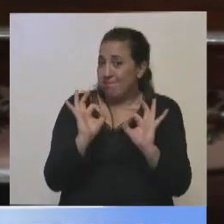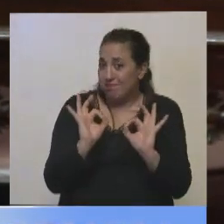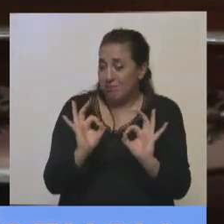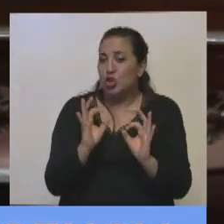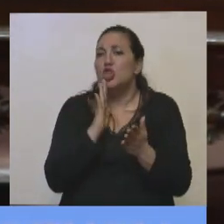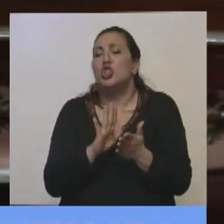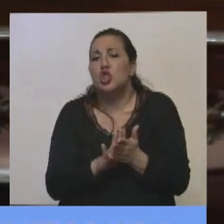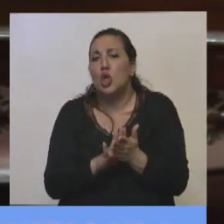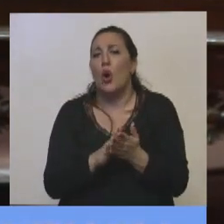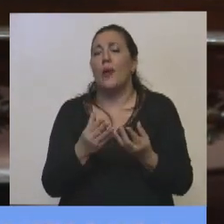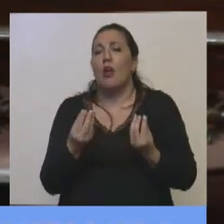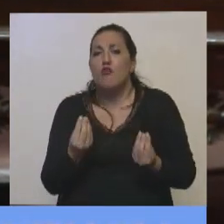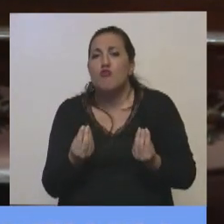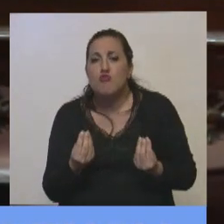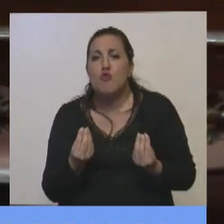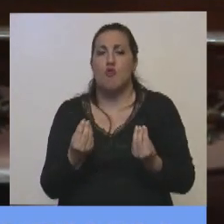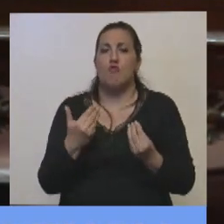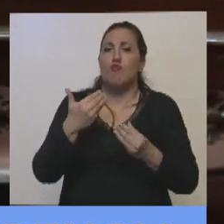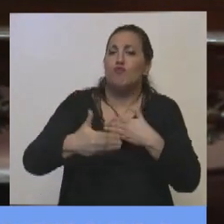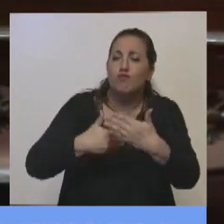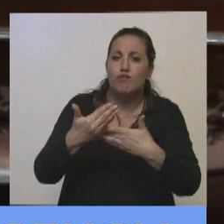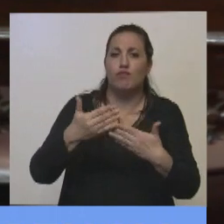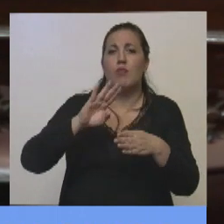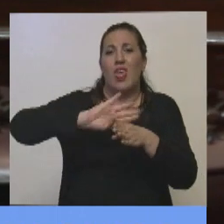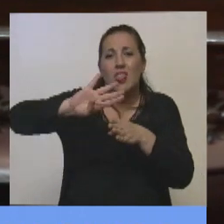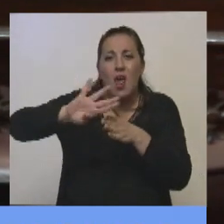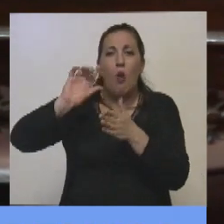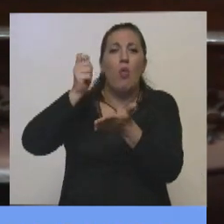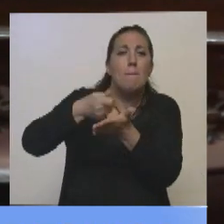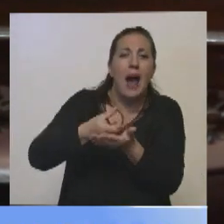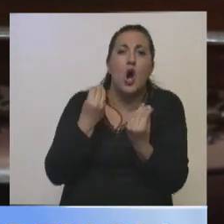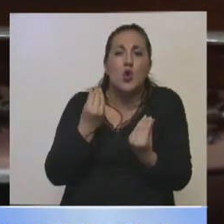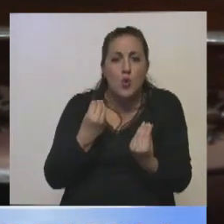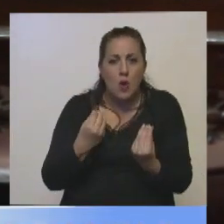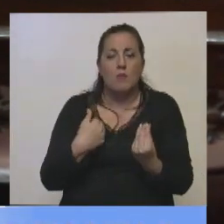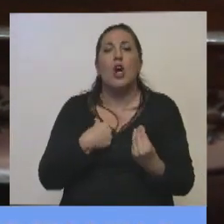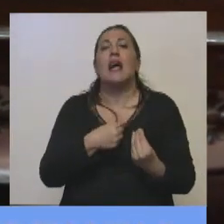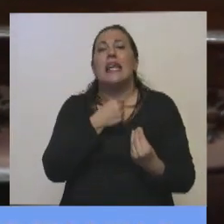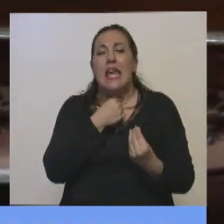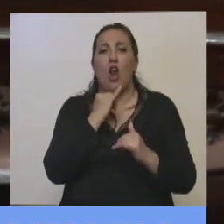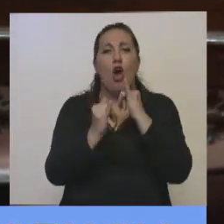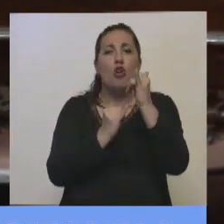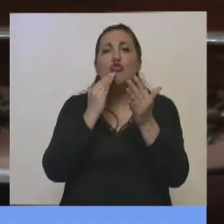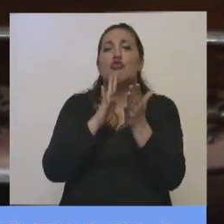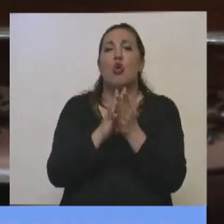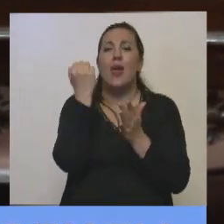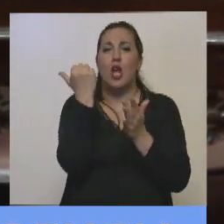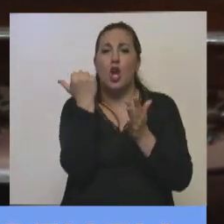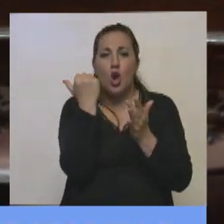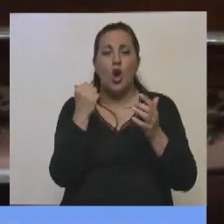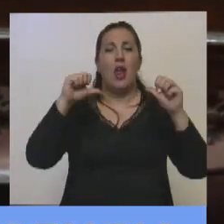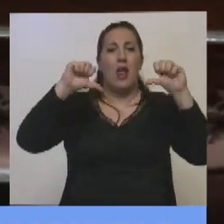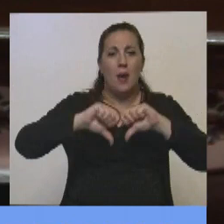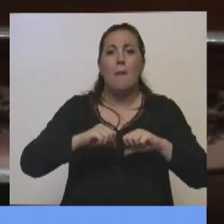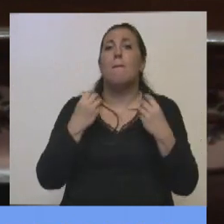camino de la deuda y de la renegociación de la deuda quiero hablar el camino del default porque quiero hablar el